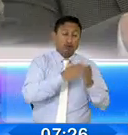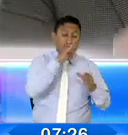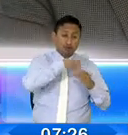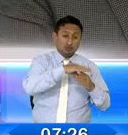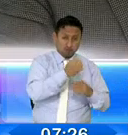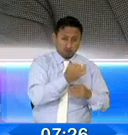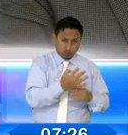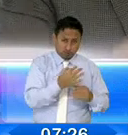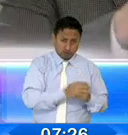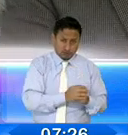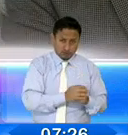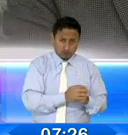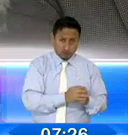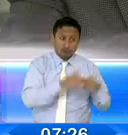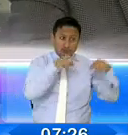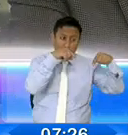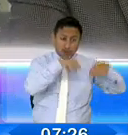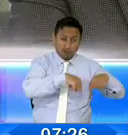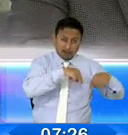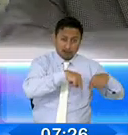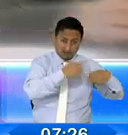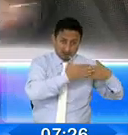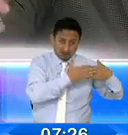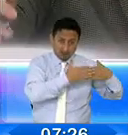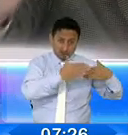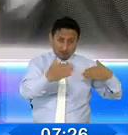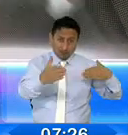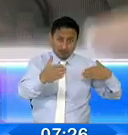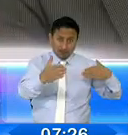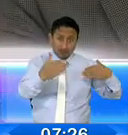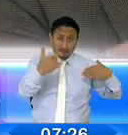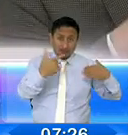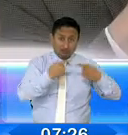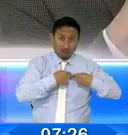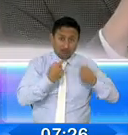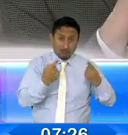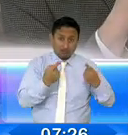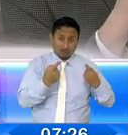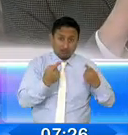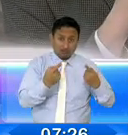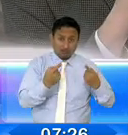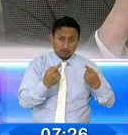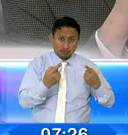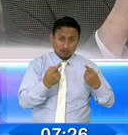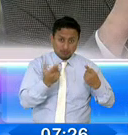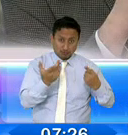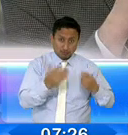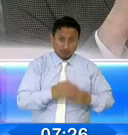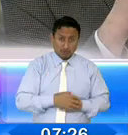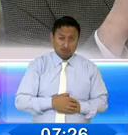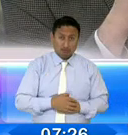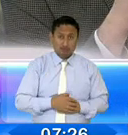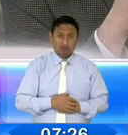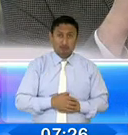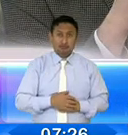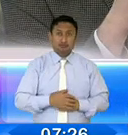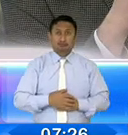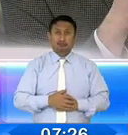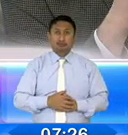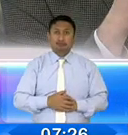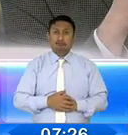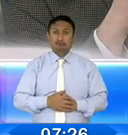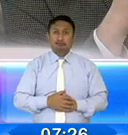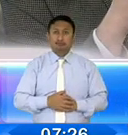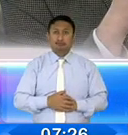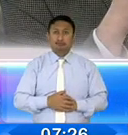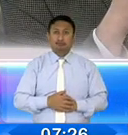recuento, ahí, a partir de eso, se hace la proclamación. A ver, no me estás entendiendo, señor periodista, o el